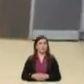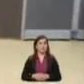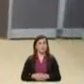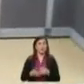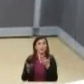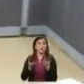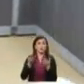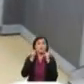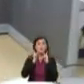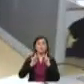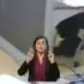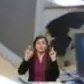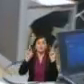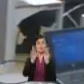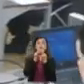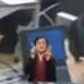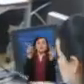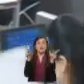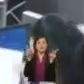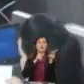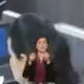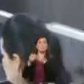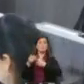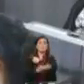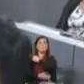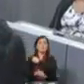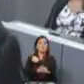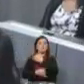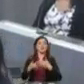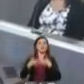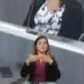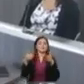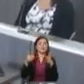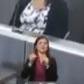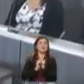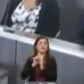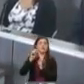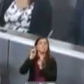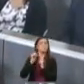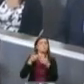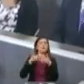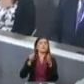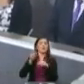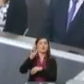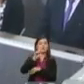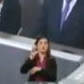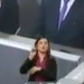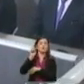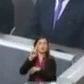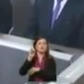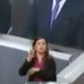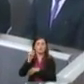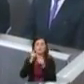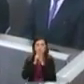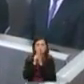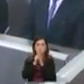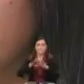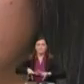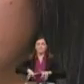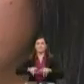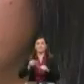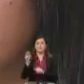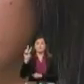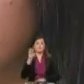hecho con la publicación de Diario La Estrella de Panamá en su columna La Llorona el año pasado, cuando denunciaron supuestos casos de corrupción